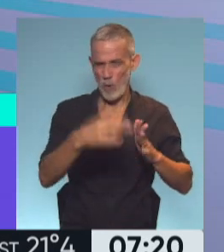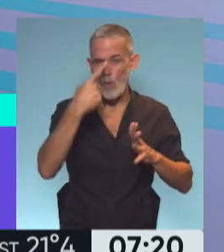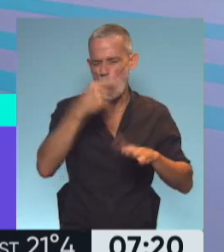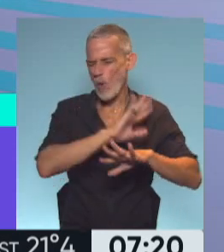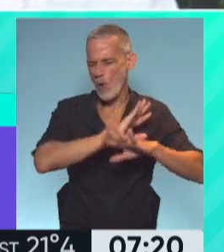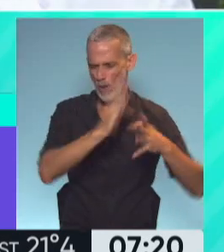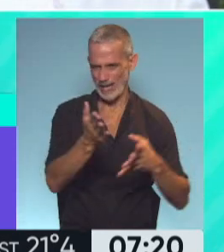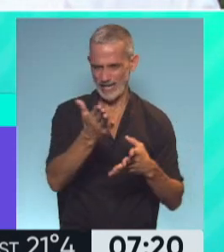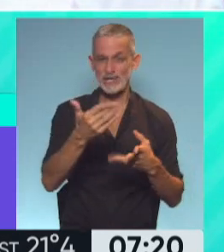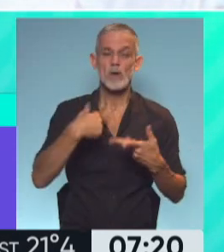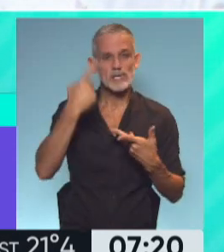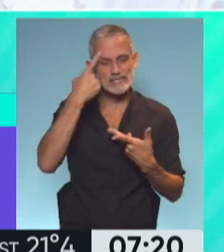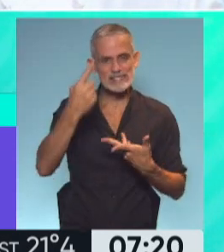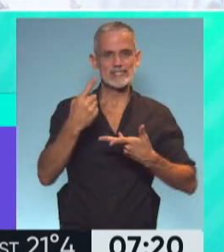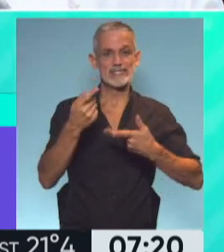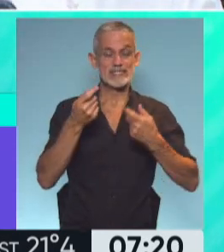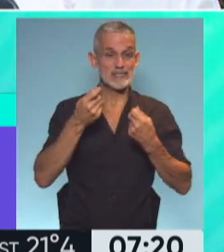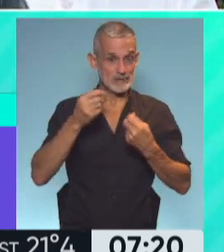Pero, insisto,